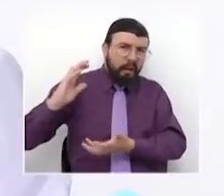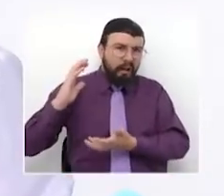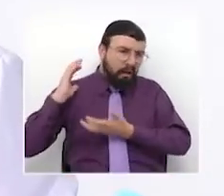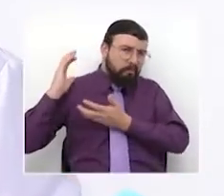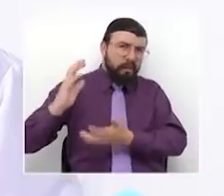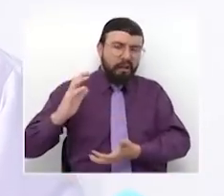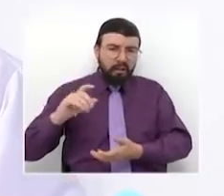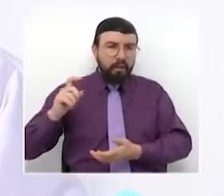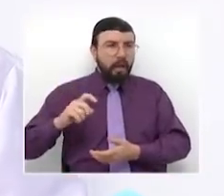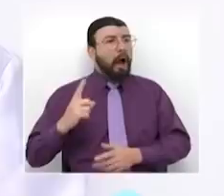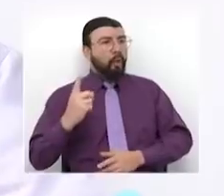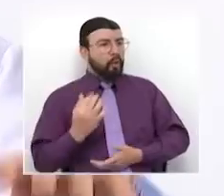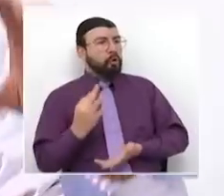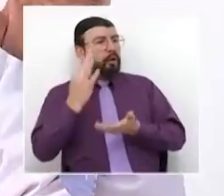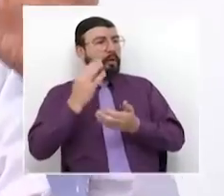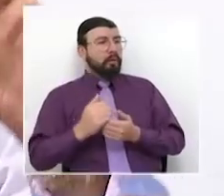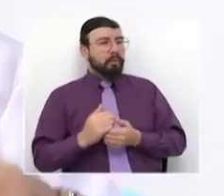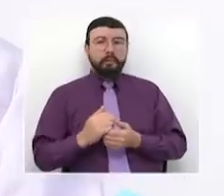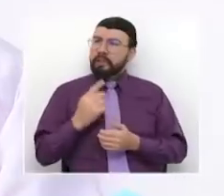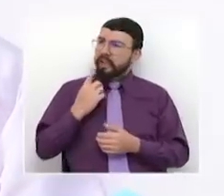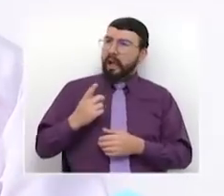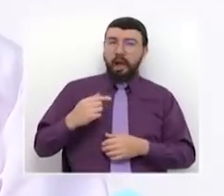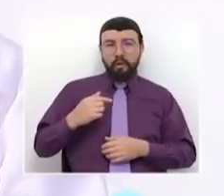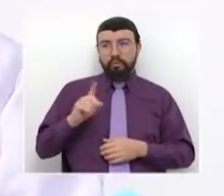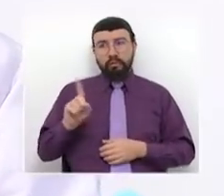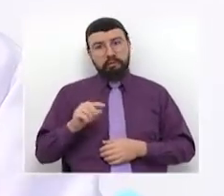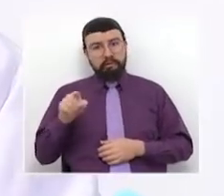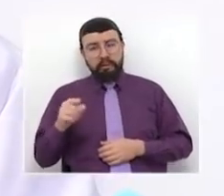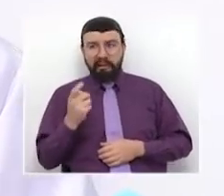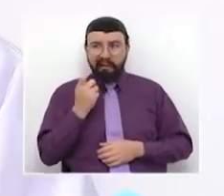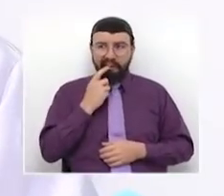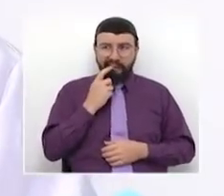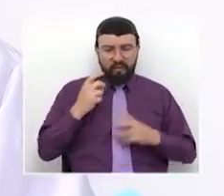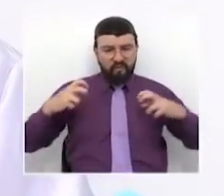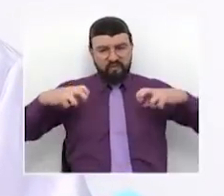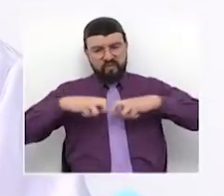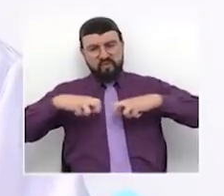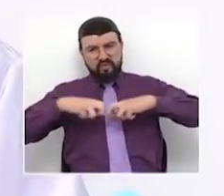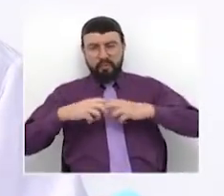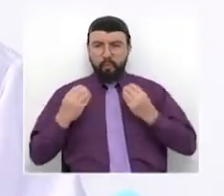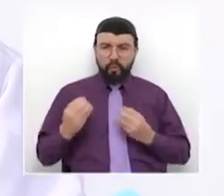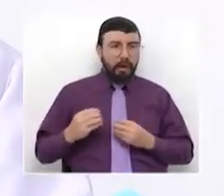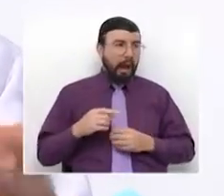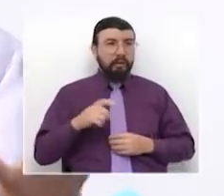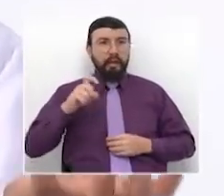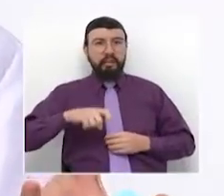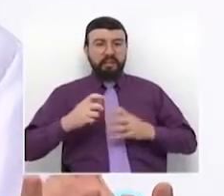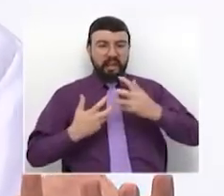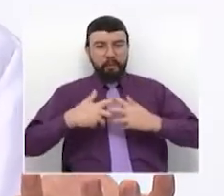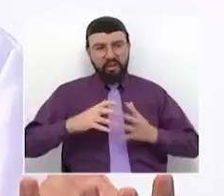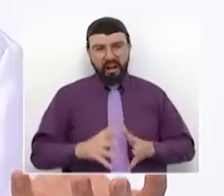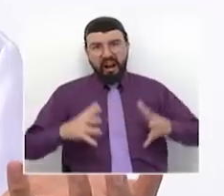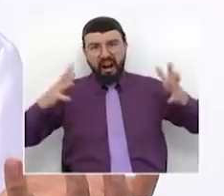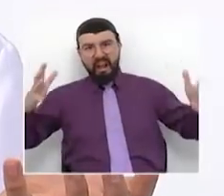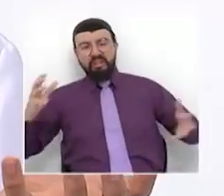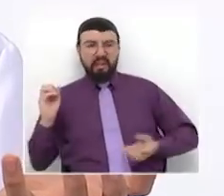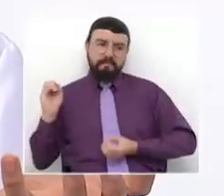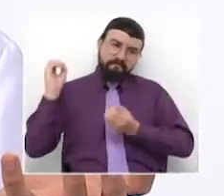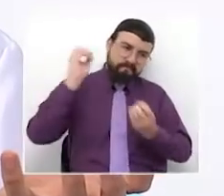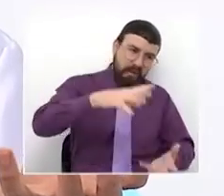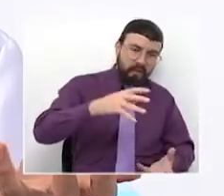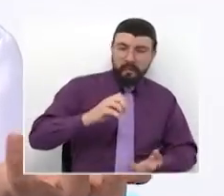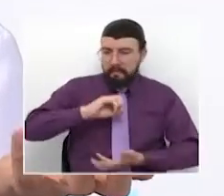tonelada. El otro dice, no, yo tengo una fundición. Ah, usted necesita una camioneta. Entonces, de acuerdo a esta camioneta y a